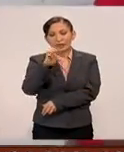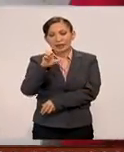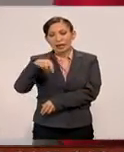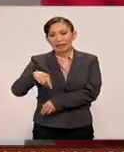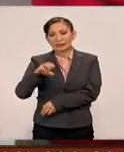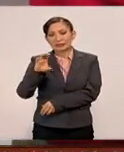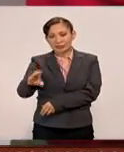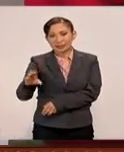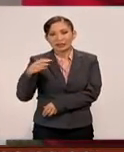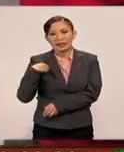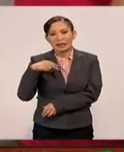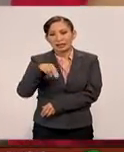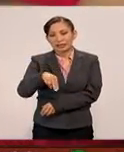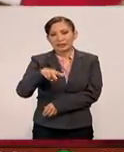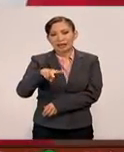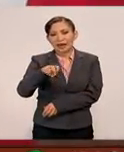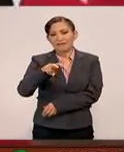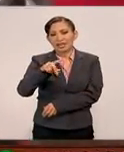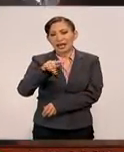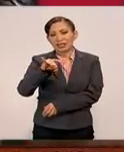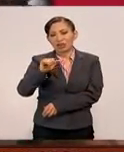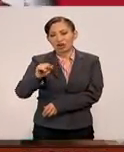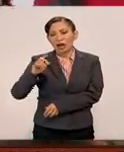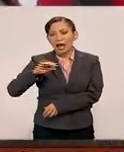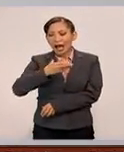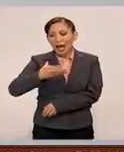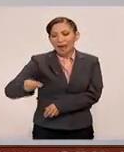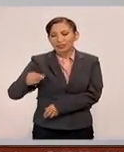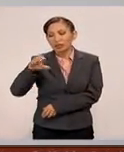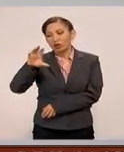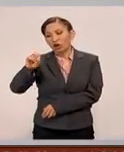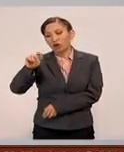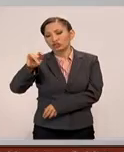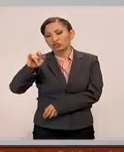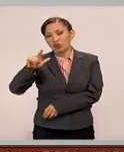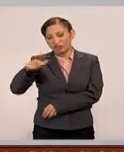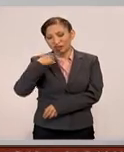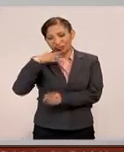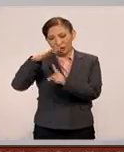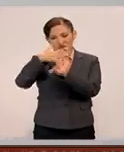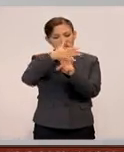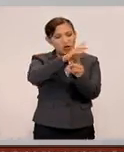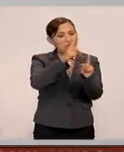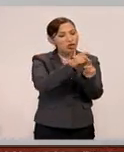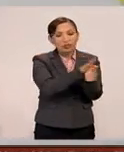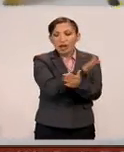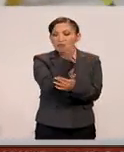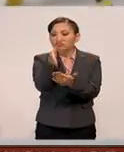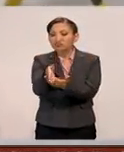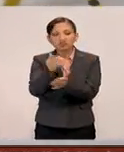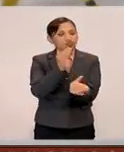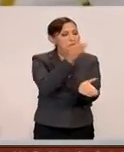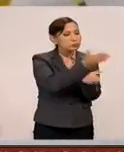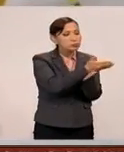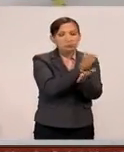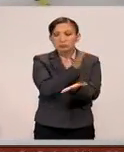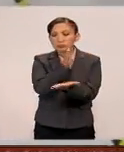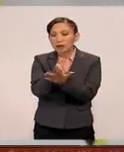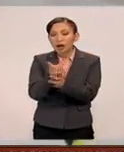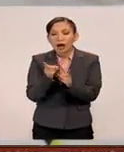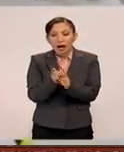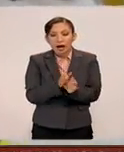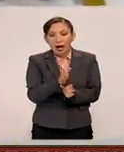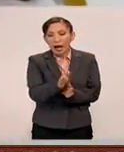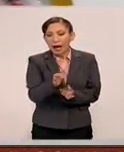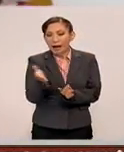es Guidance, Navigation and Control, que realmente le digo al dron a dónde ir, para dónde ir,